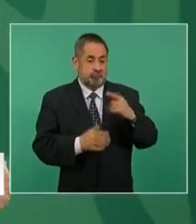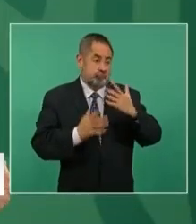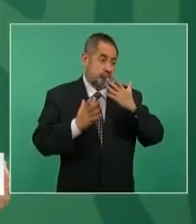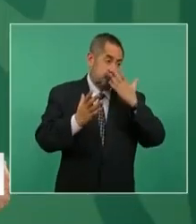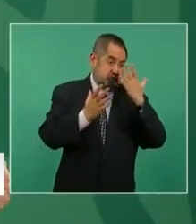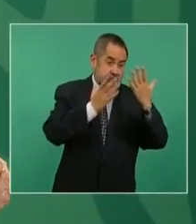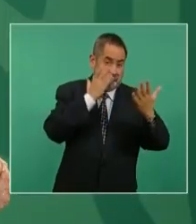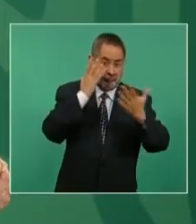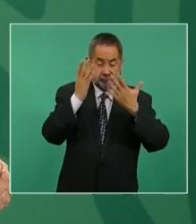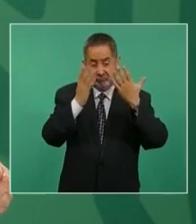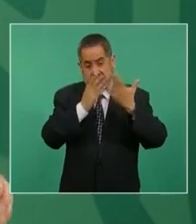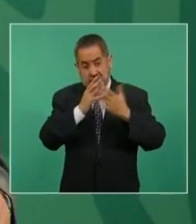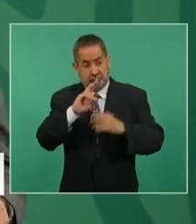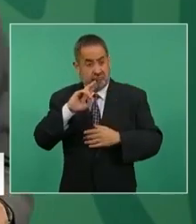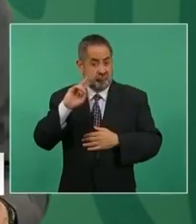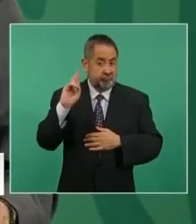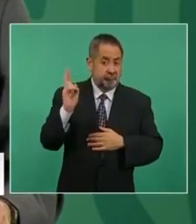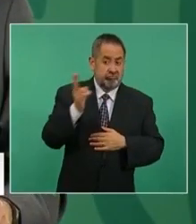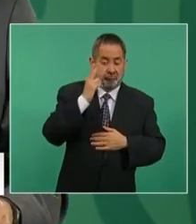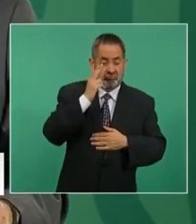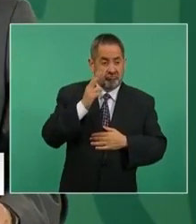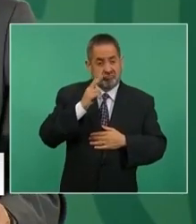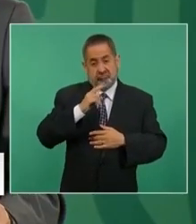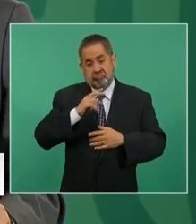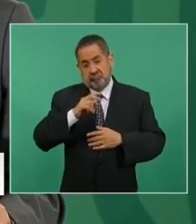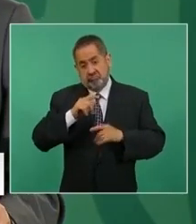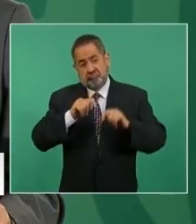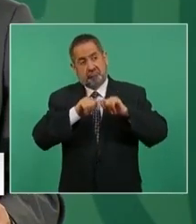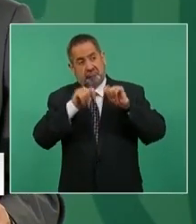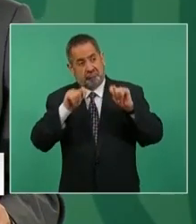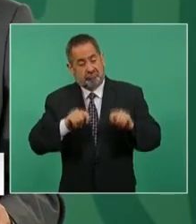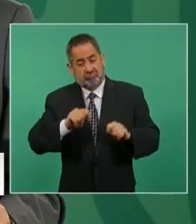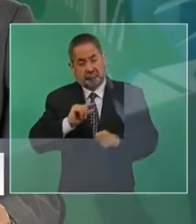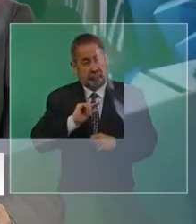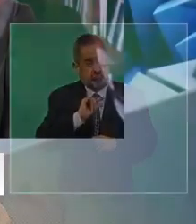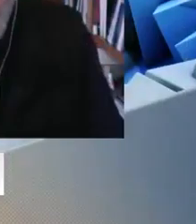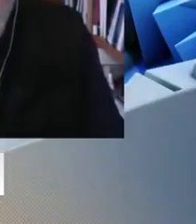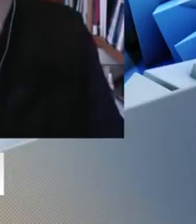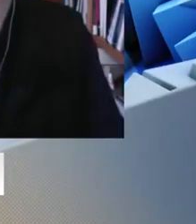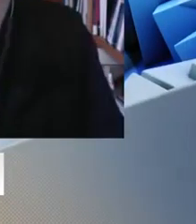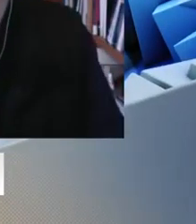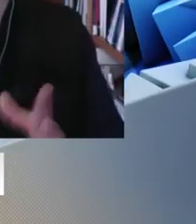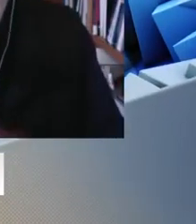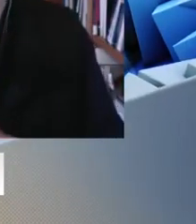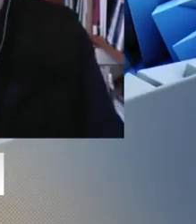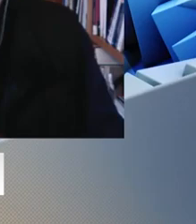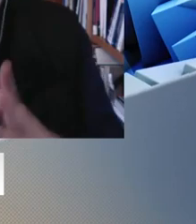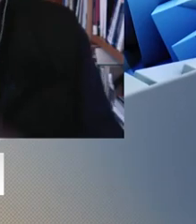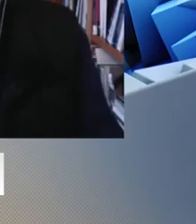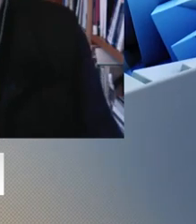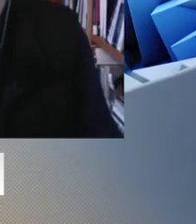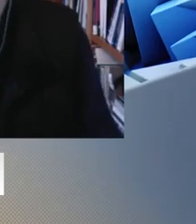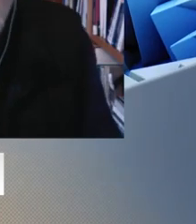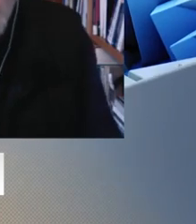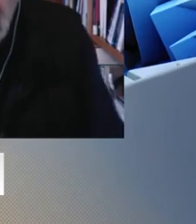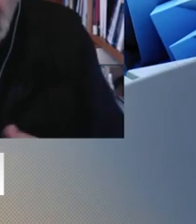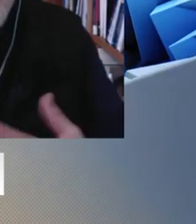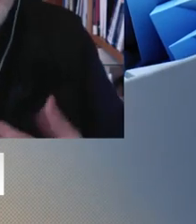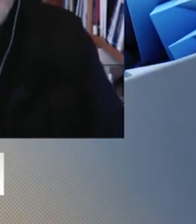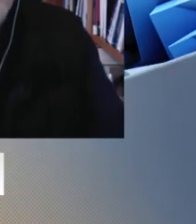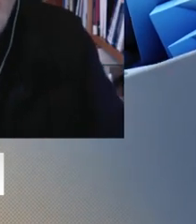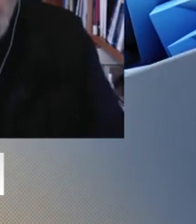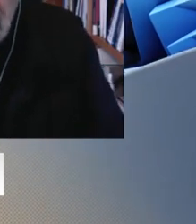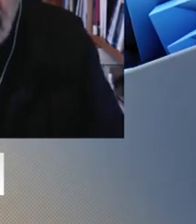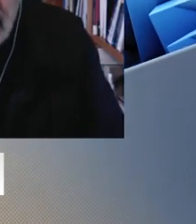decir, hay una tensión permanente con los controles horizontales y verticales, con los otros poderes, con los órganos autónomos